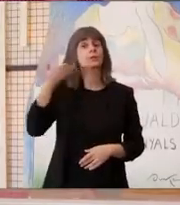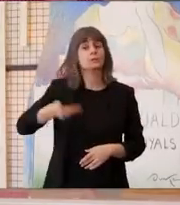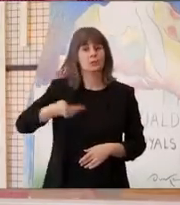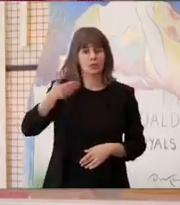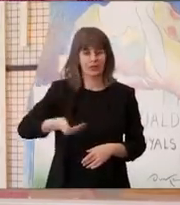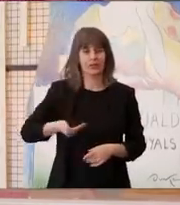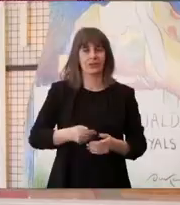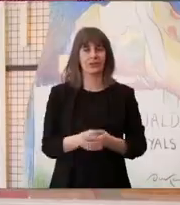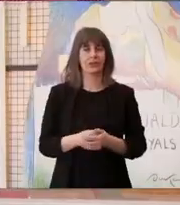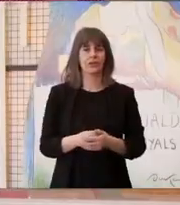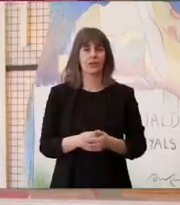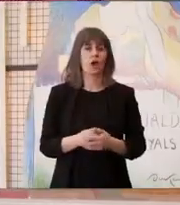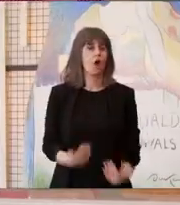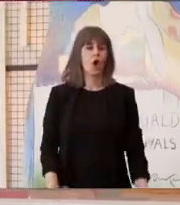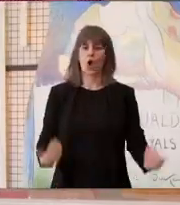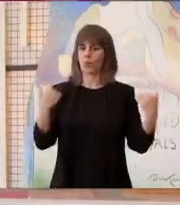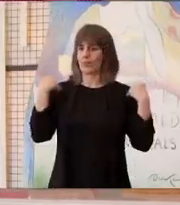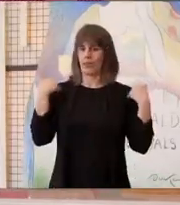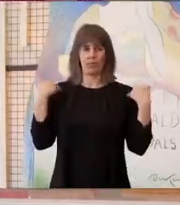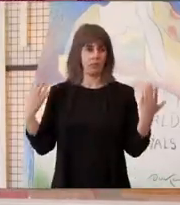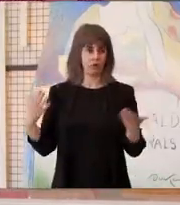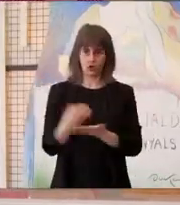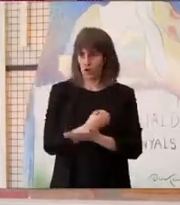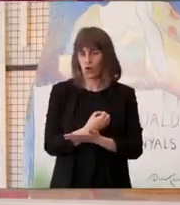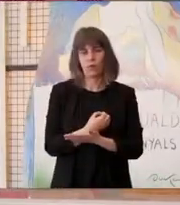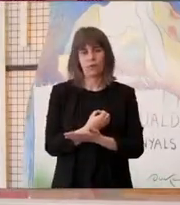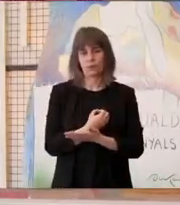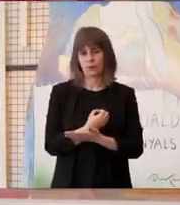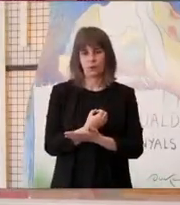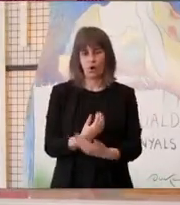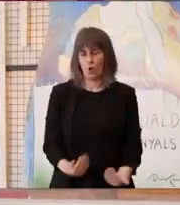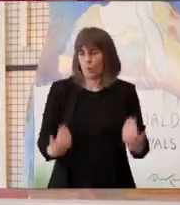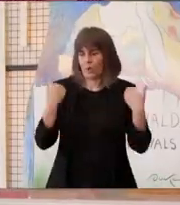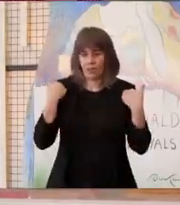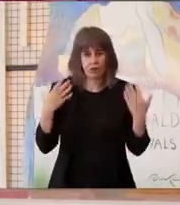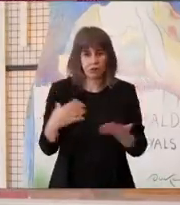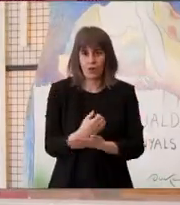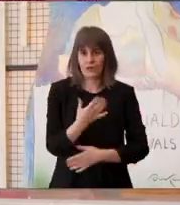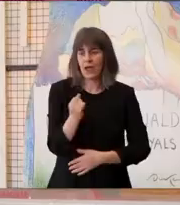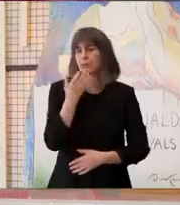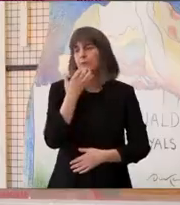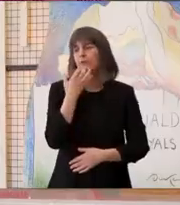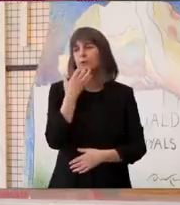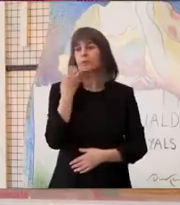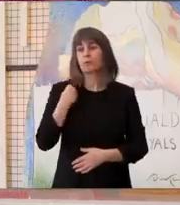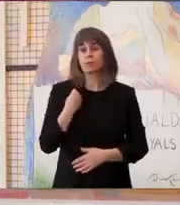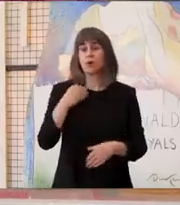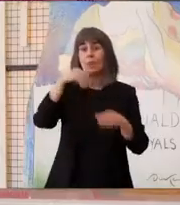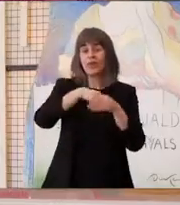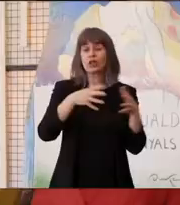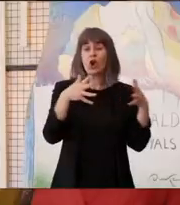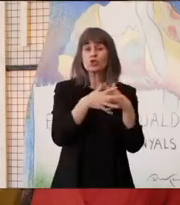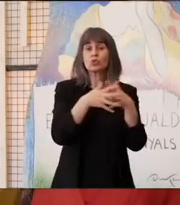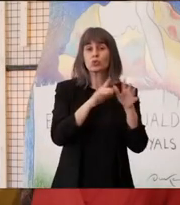todas las competencias que tenemos no y que tienen que ver pues por ejemplo con actuar en las infraestructuras